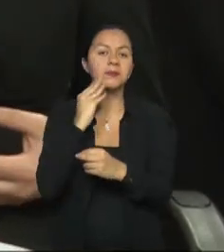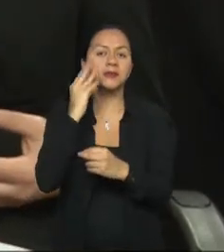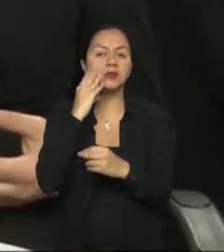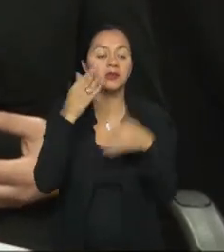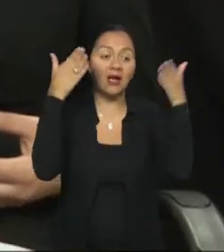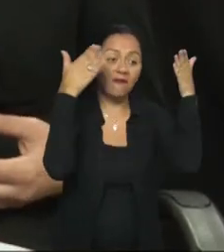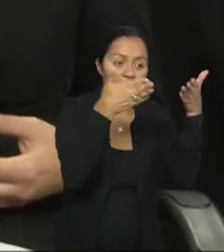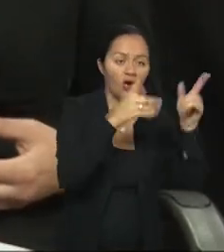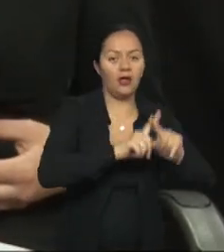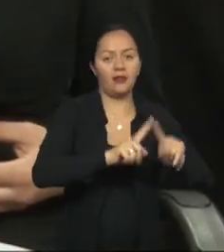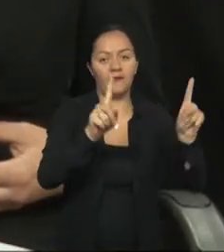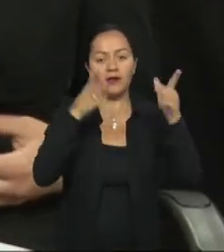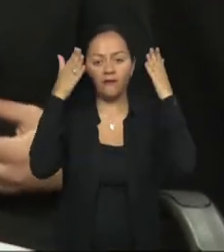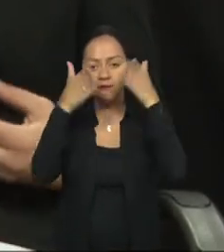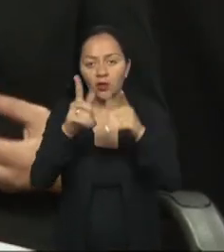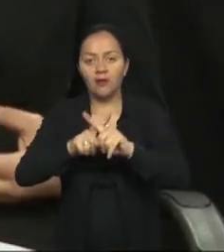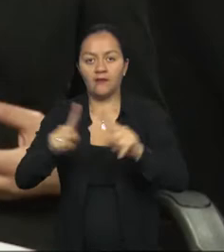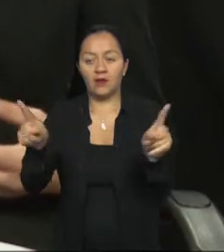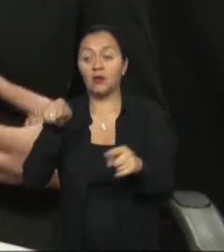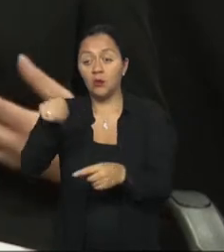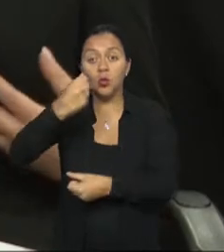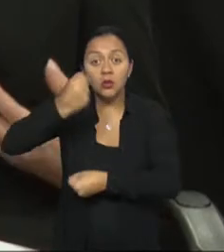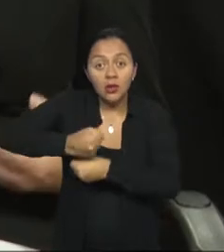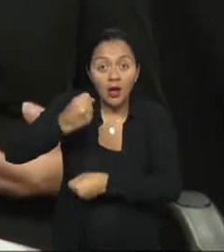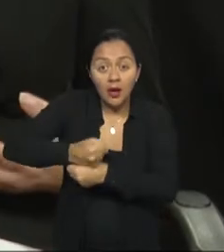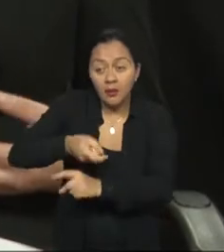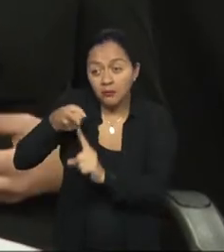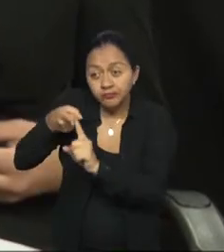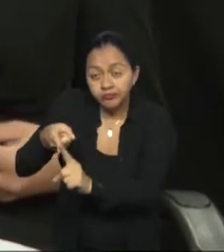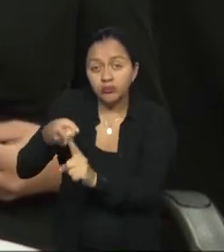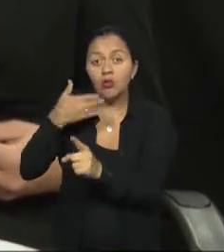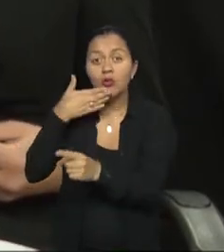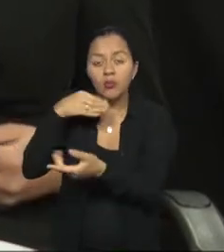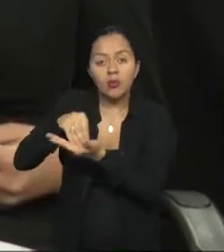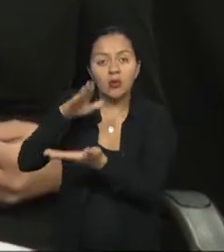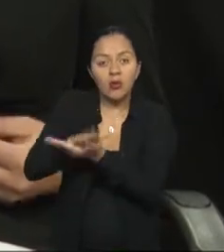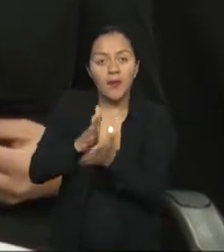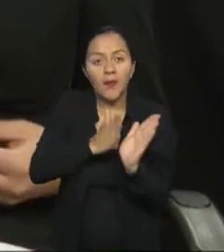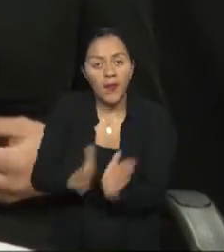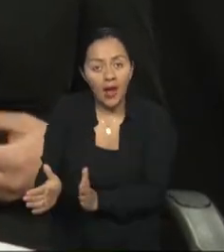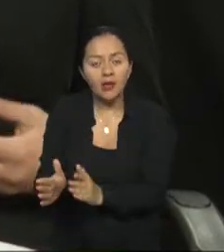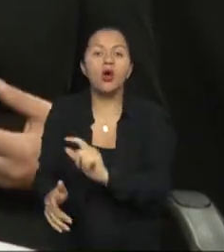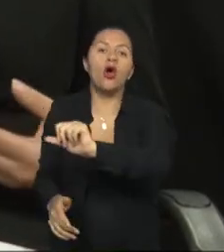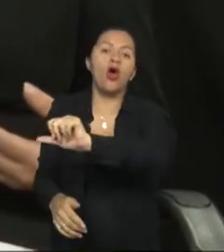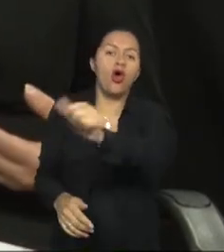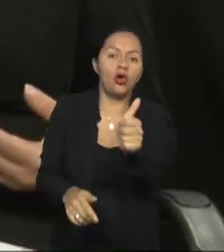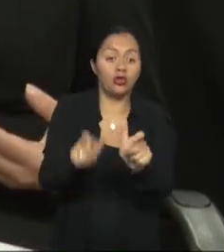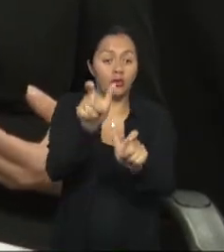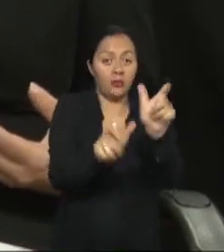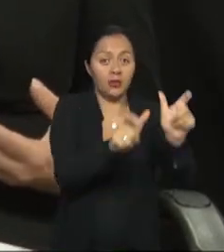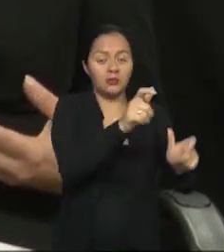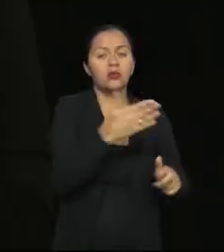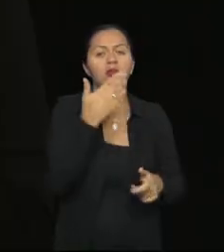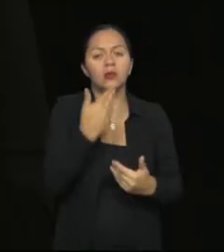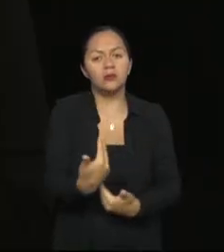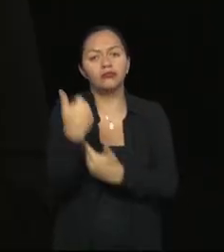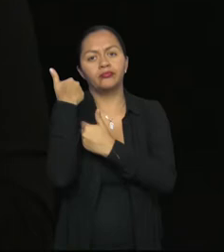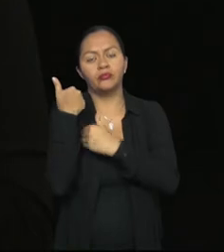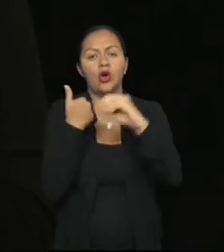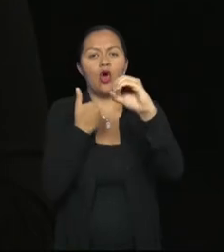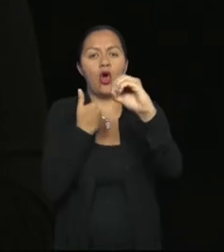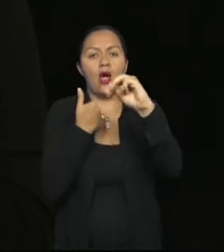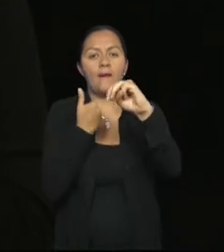que trabajan en el día a día, en el campo, implementando la estrategia, y también de la OMS,